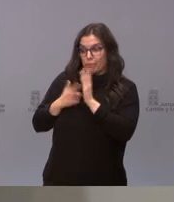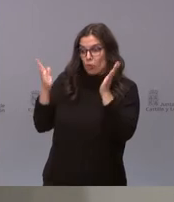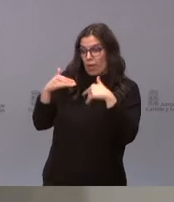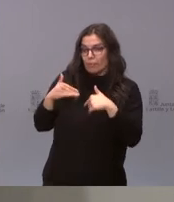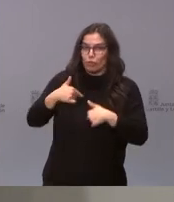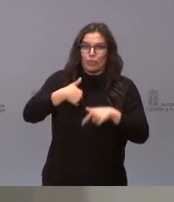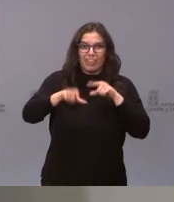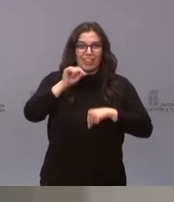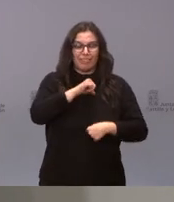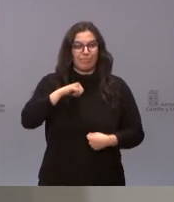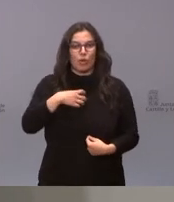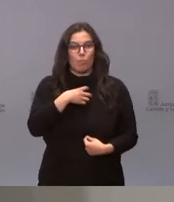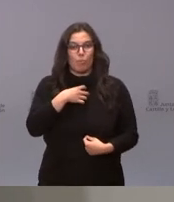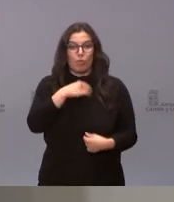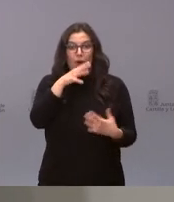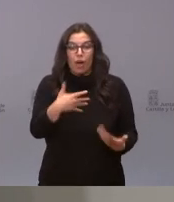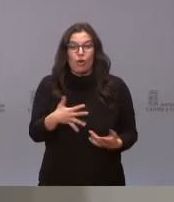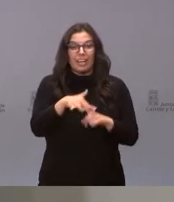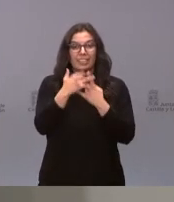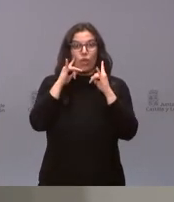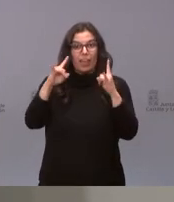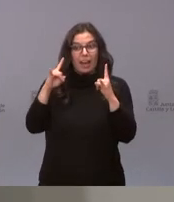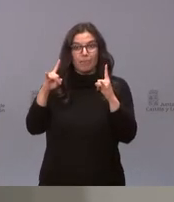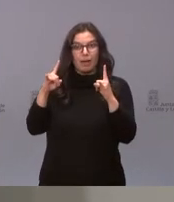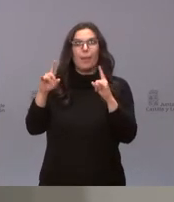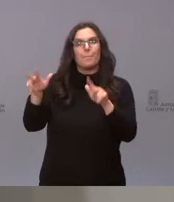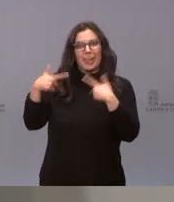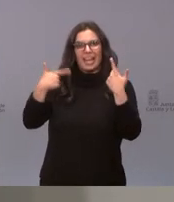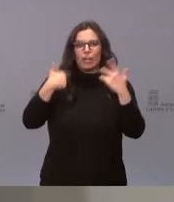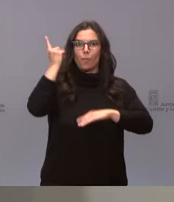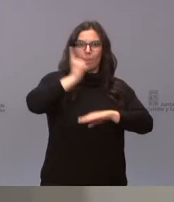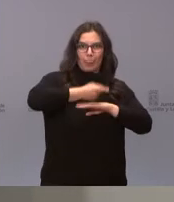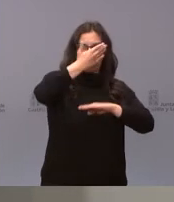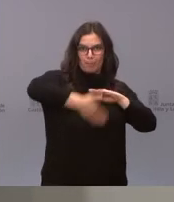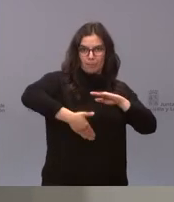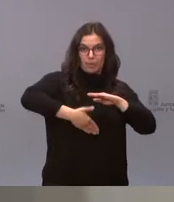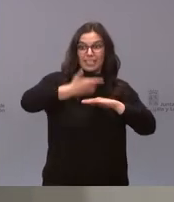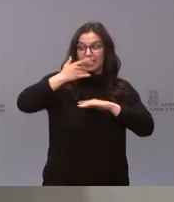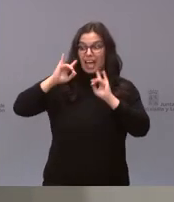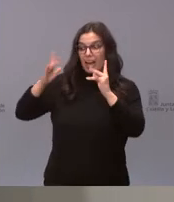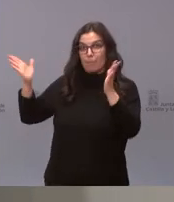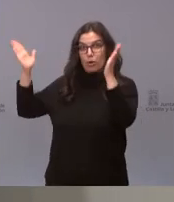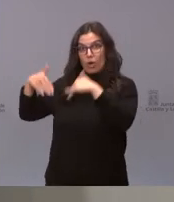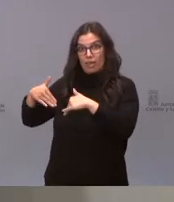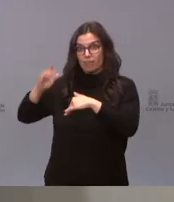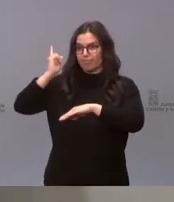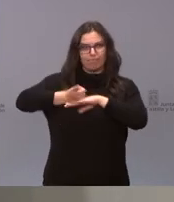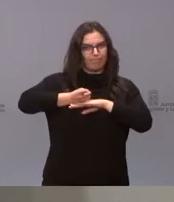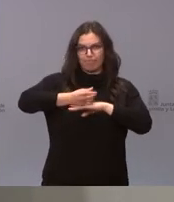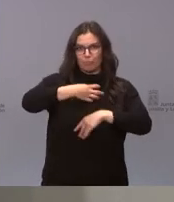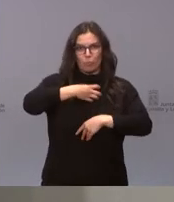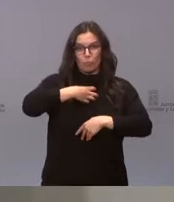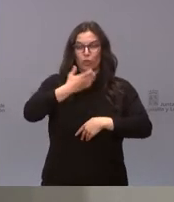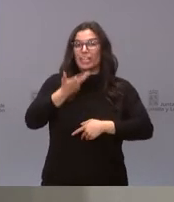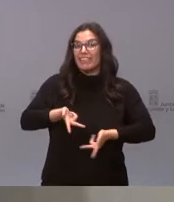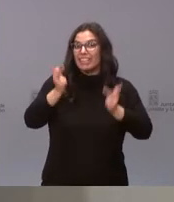mucho porque ahora mismo el estado de alarma es el que lo ampara en el momento que dedica el estado de alarma todo aquello que pueda limitar las libertades